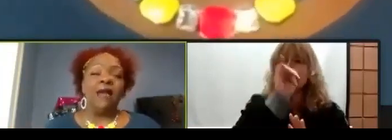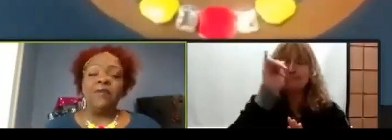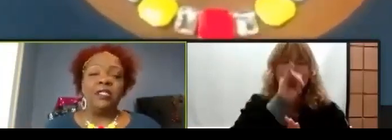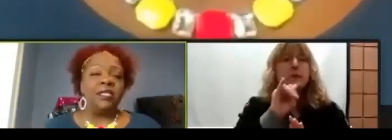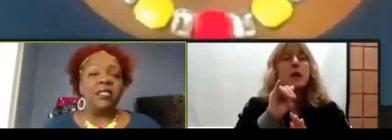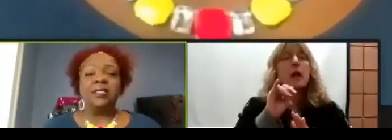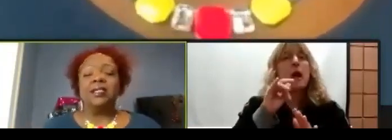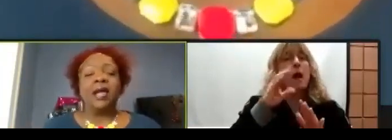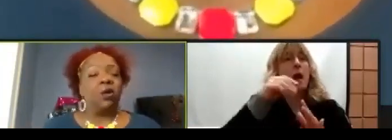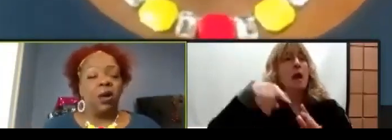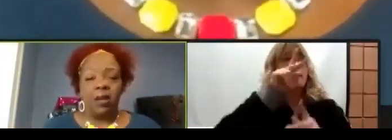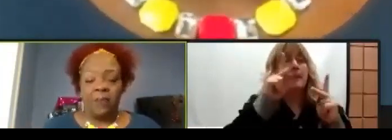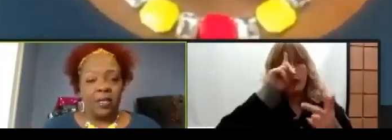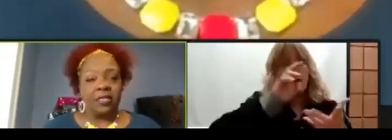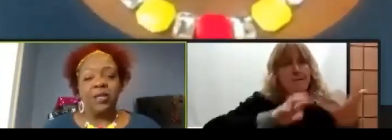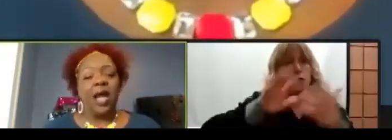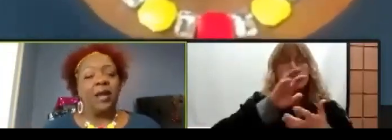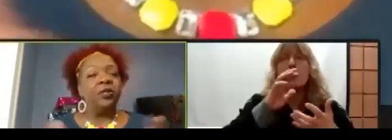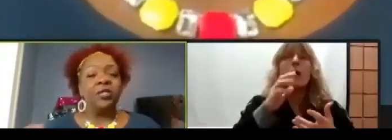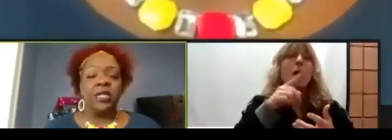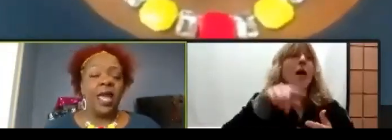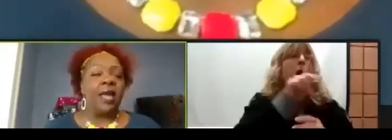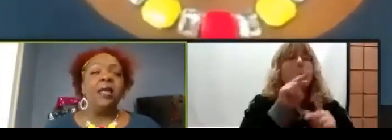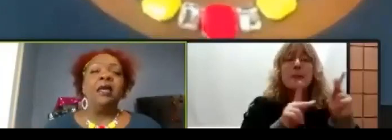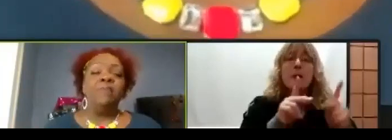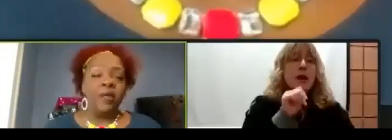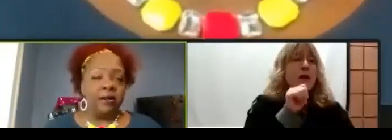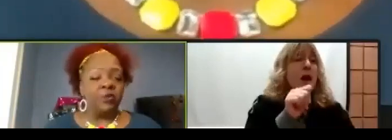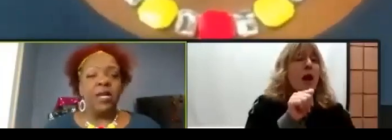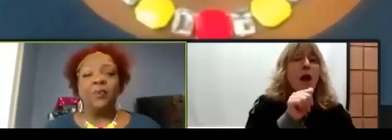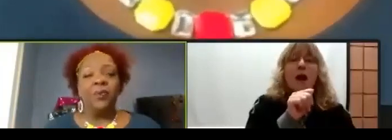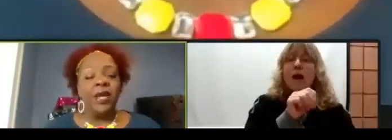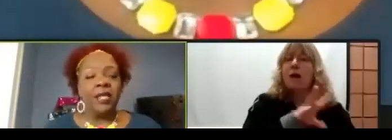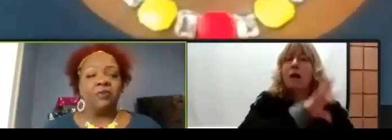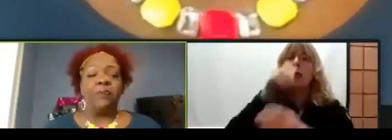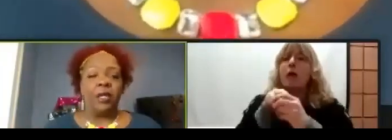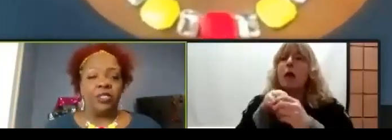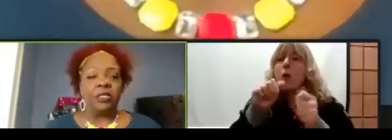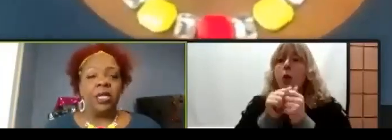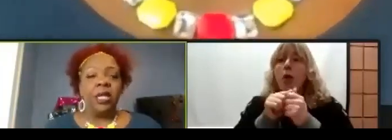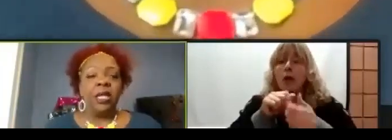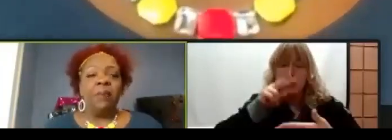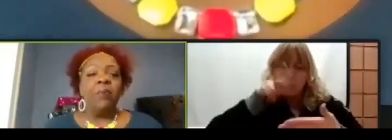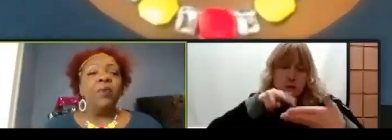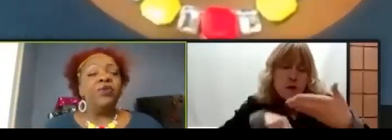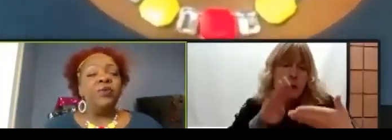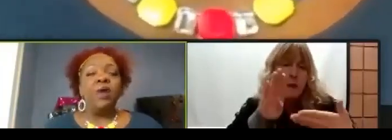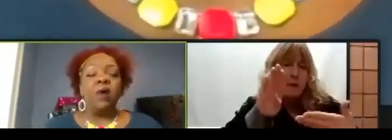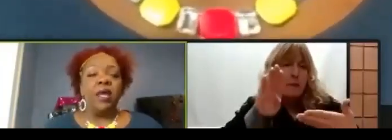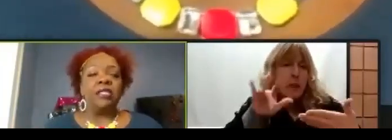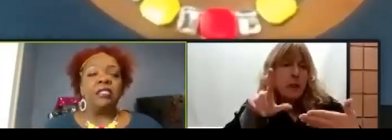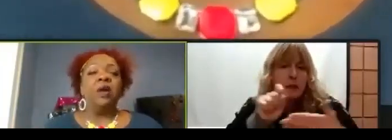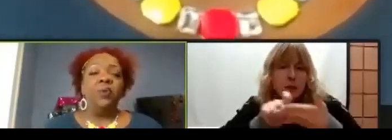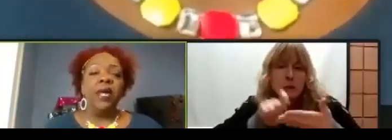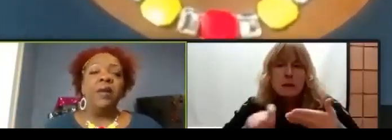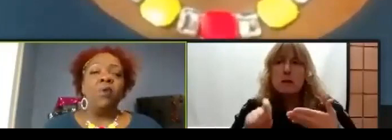sé que el residente normal no estamos al punto con eso no estamos al día con la información